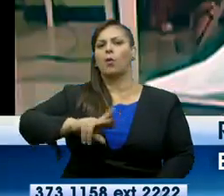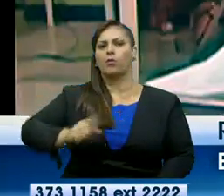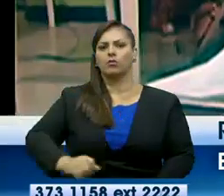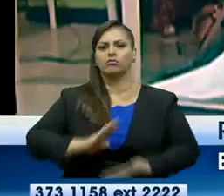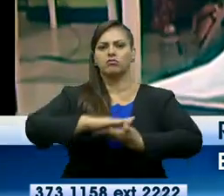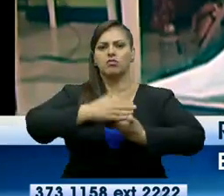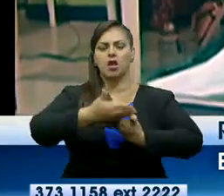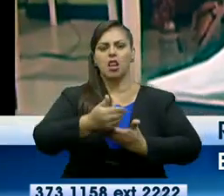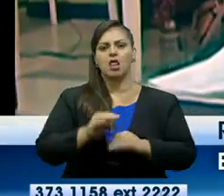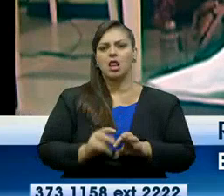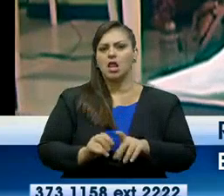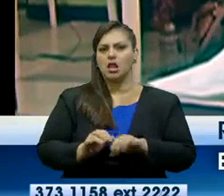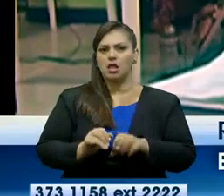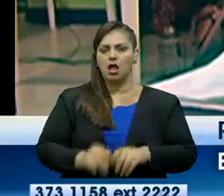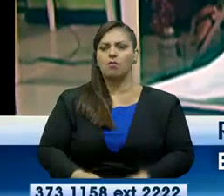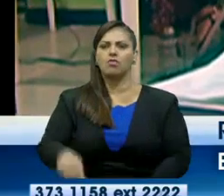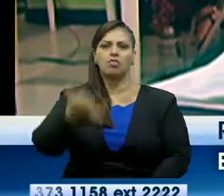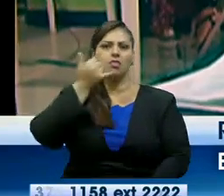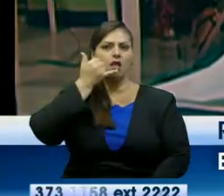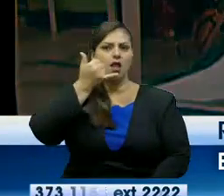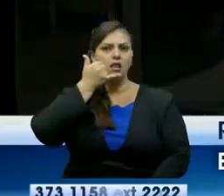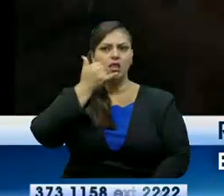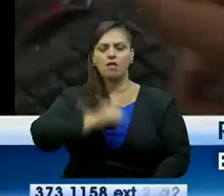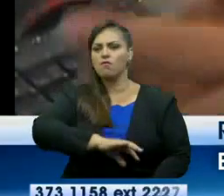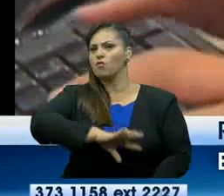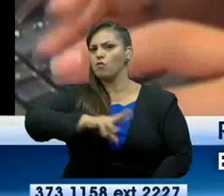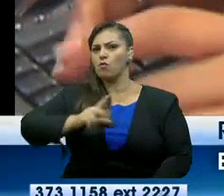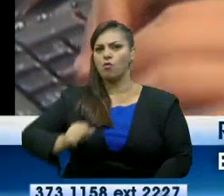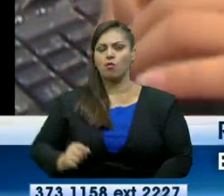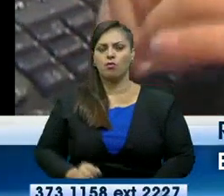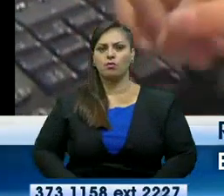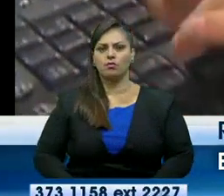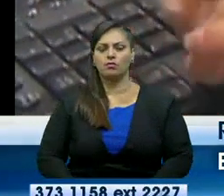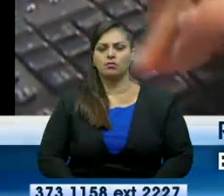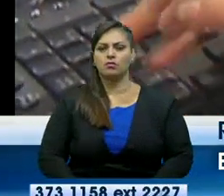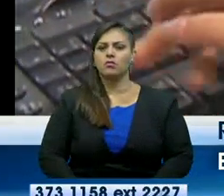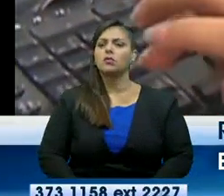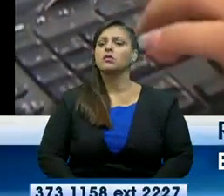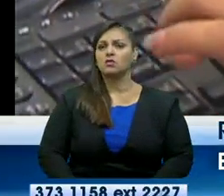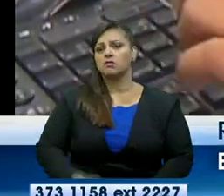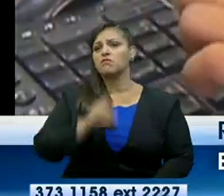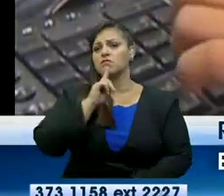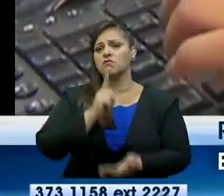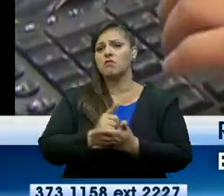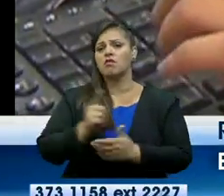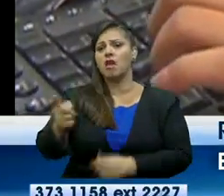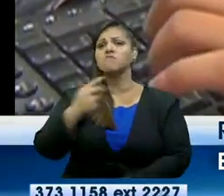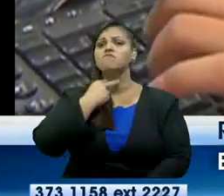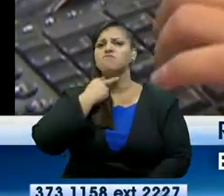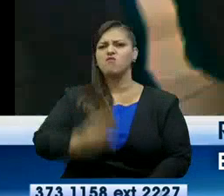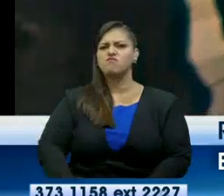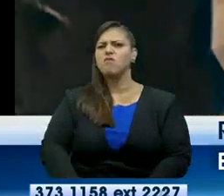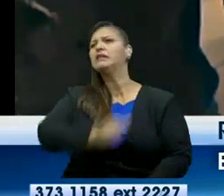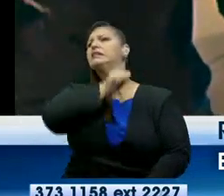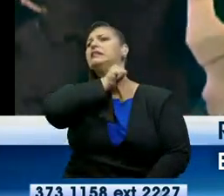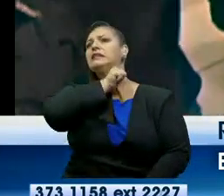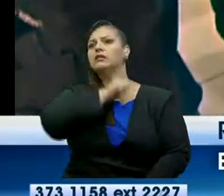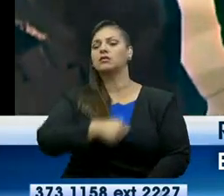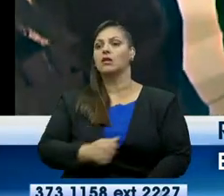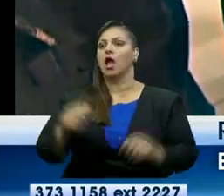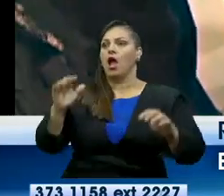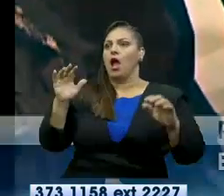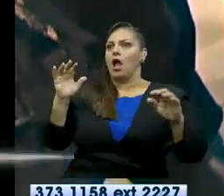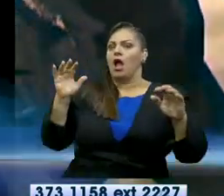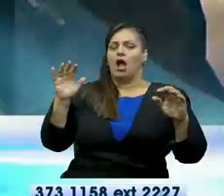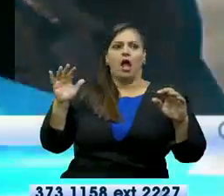laptops, quitarle los teléfonos a las chicas, buscaban dinero. Gritaron, dijeron que era un asalto y nadie reaccionó porque no hubo tiempo.